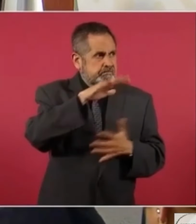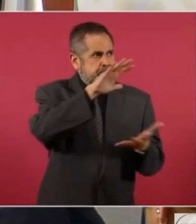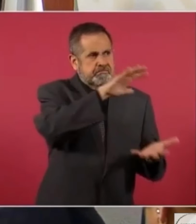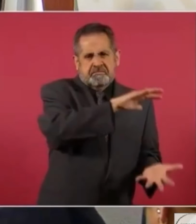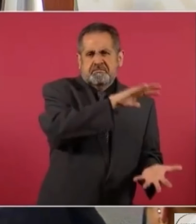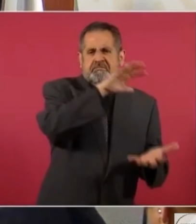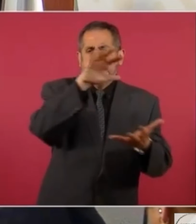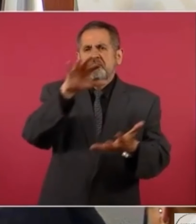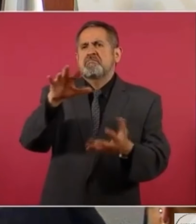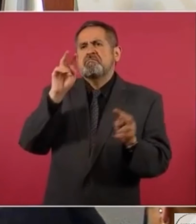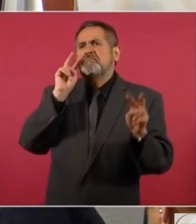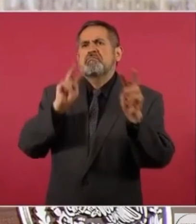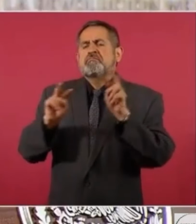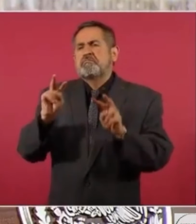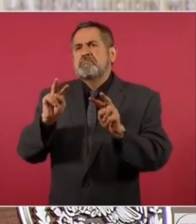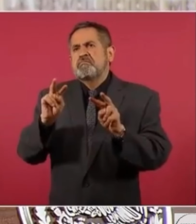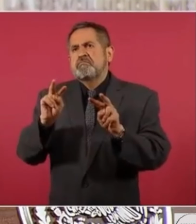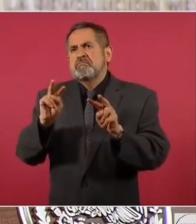Y esto pasa